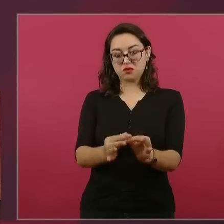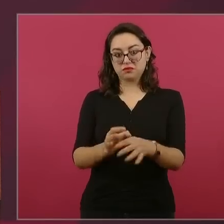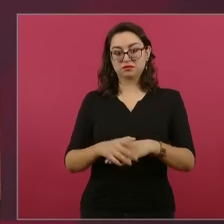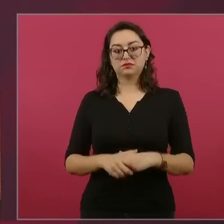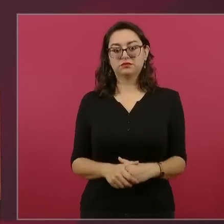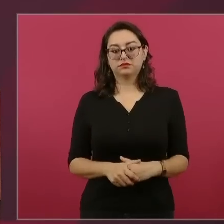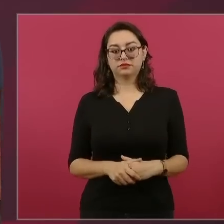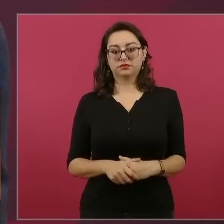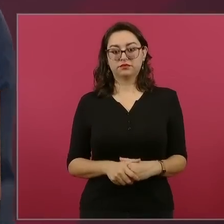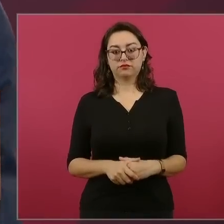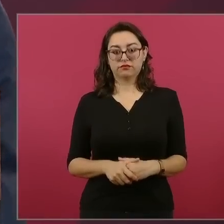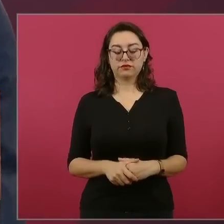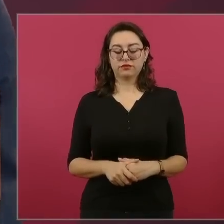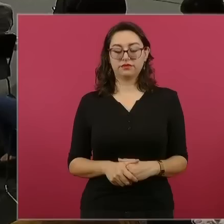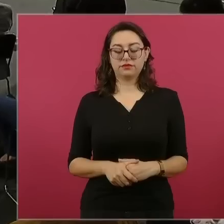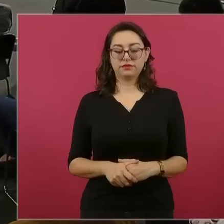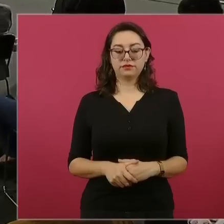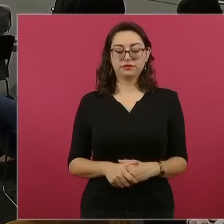Y ya no